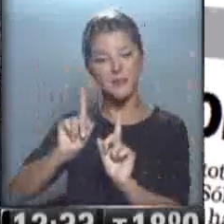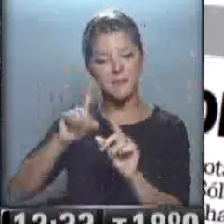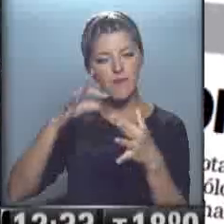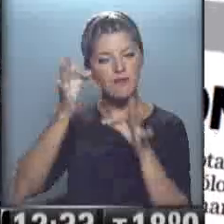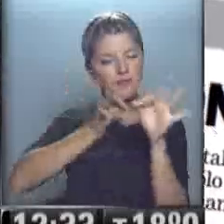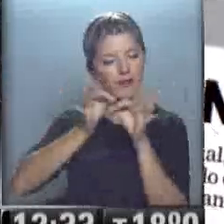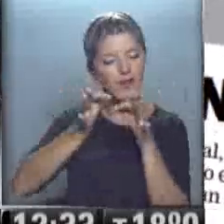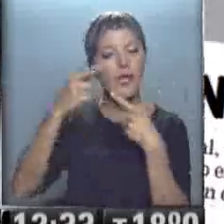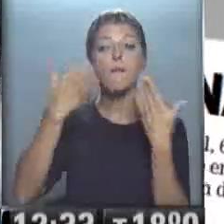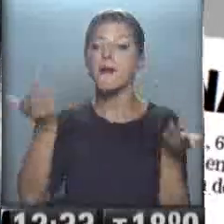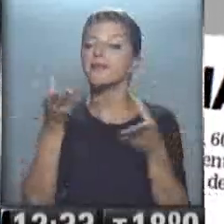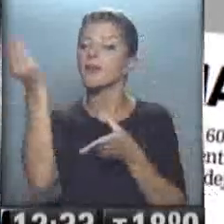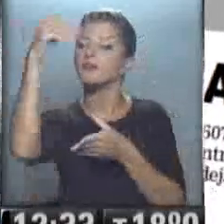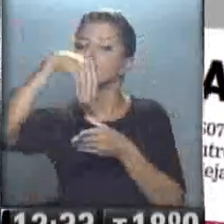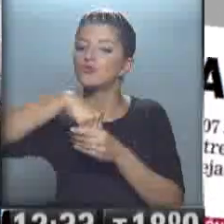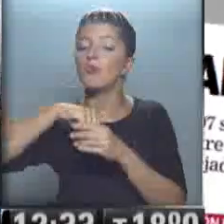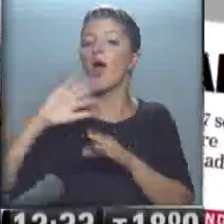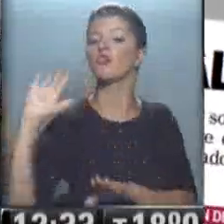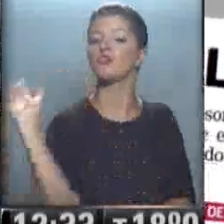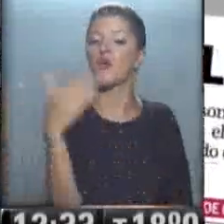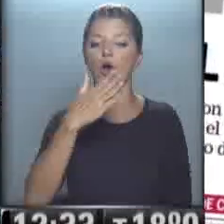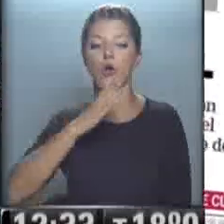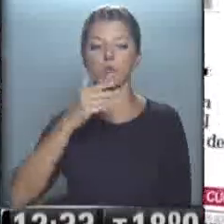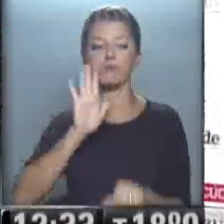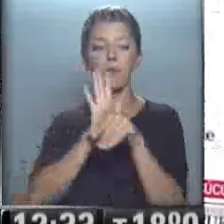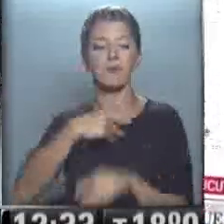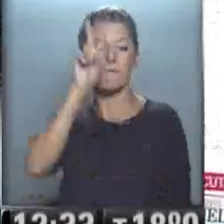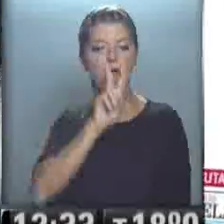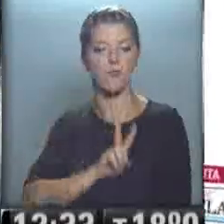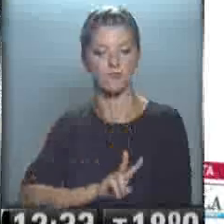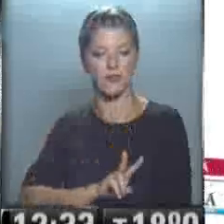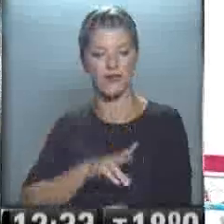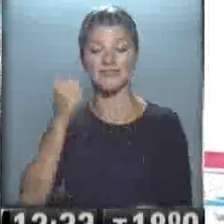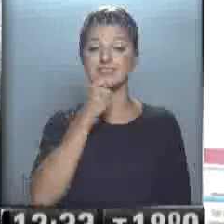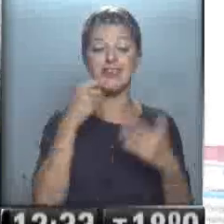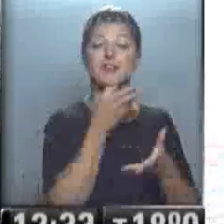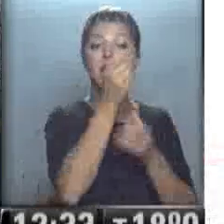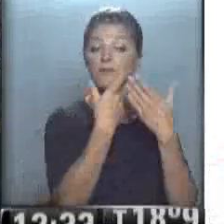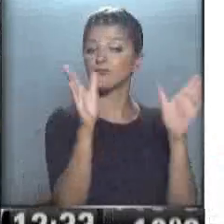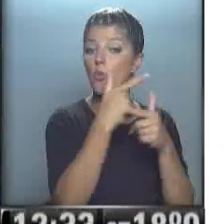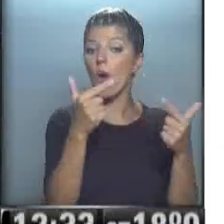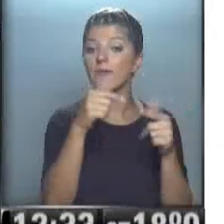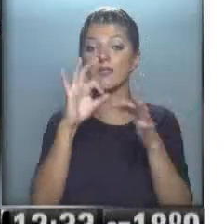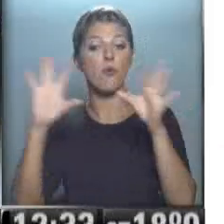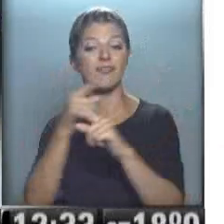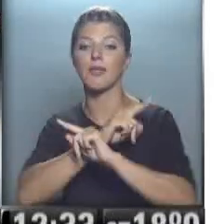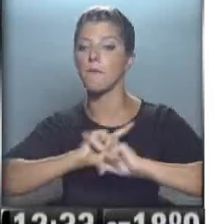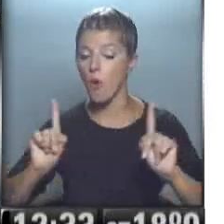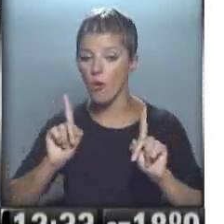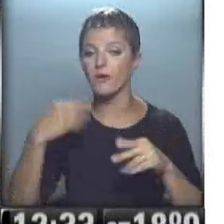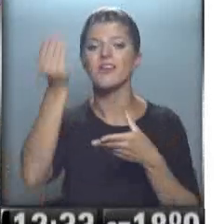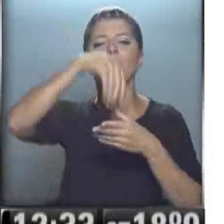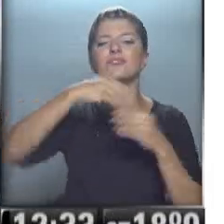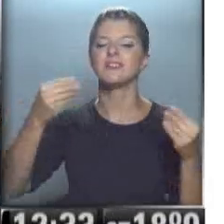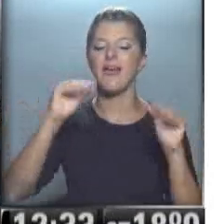parece insertarse la iniciativa todos somos Venezuela sin libertad de prensa no hay democracia que reúne a periódicos nucleados en an